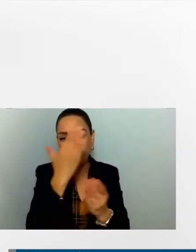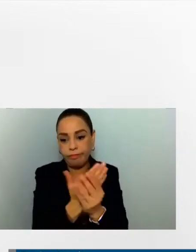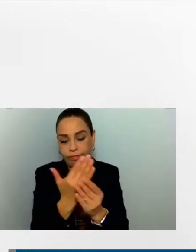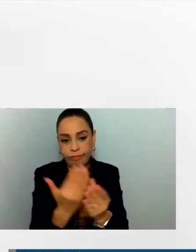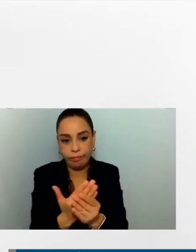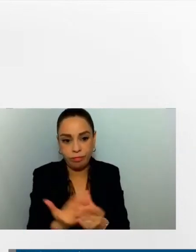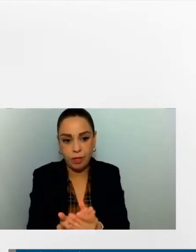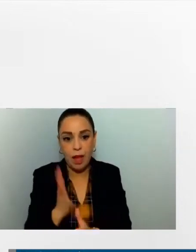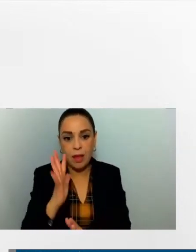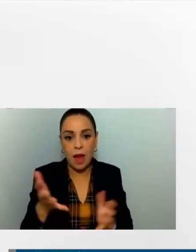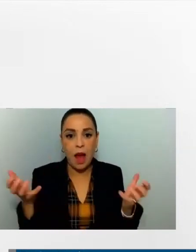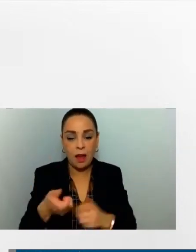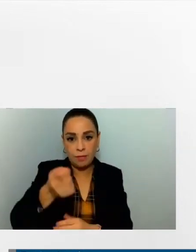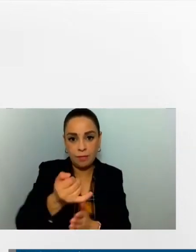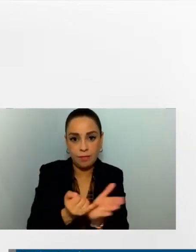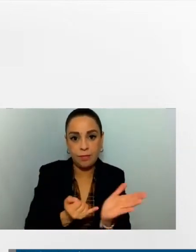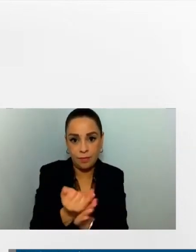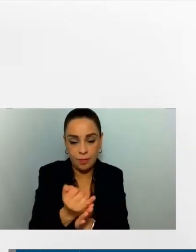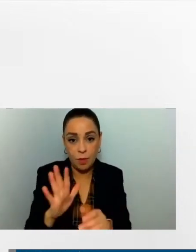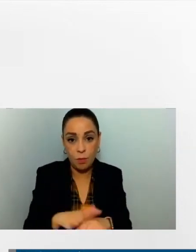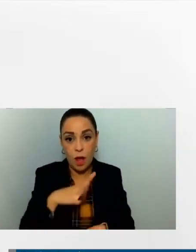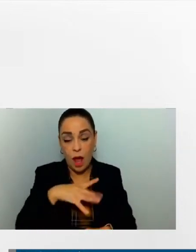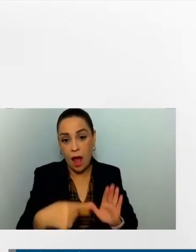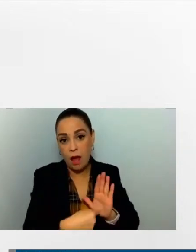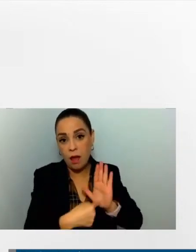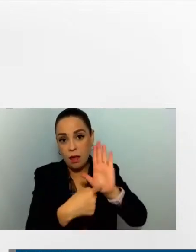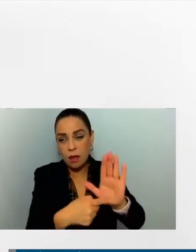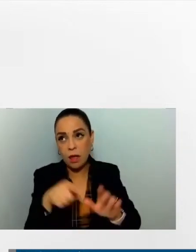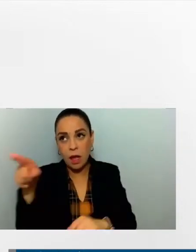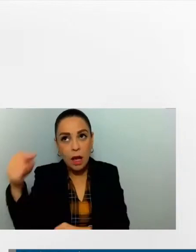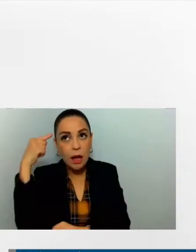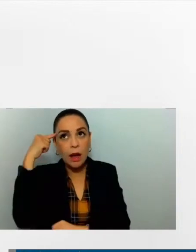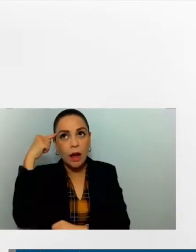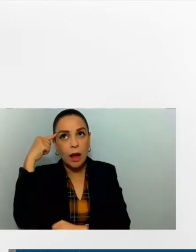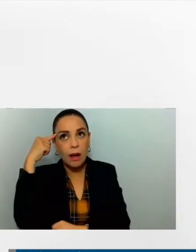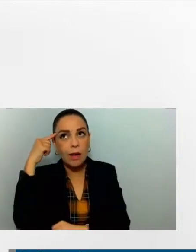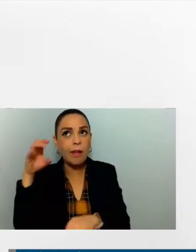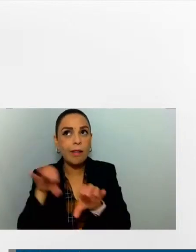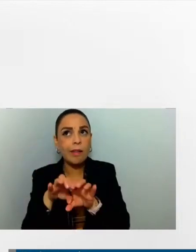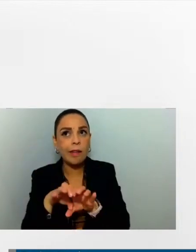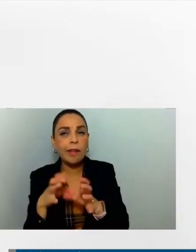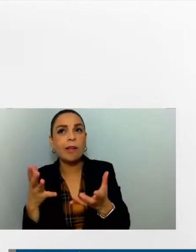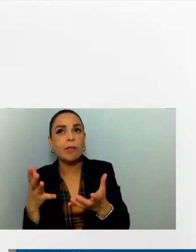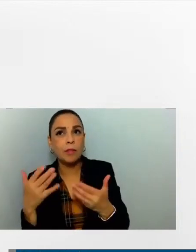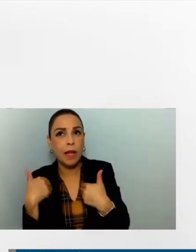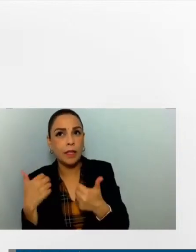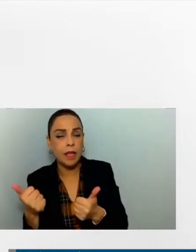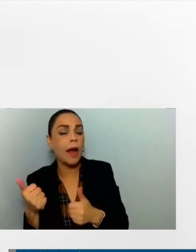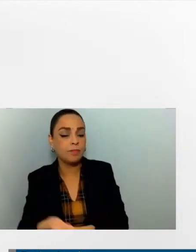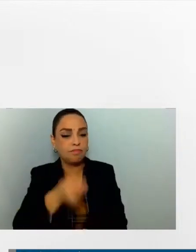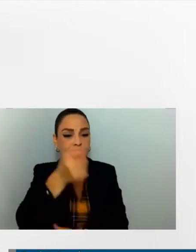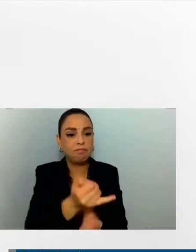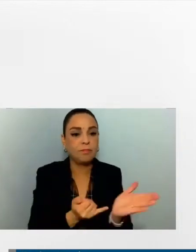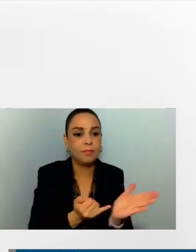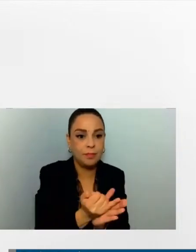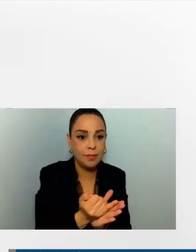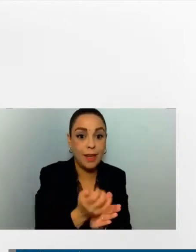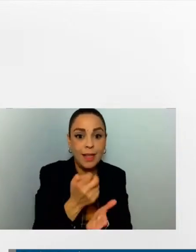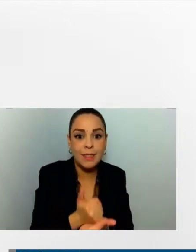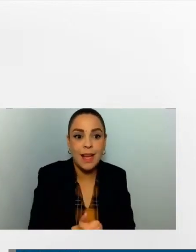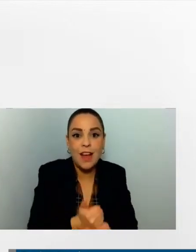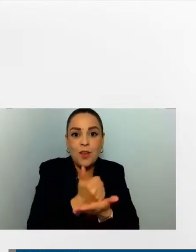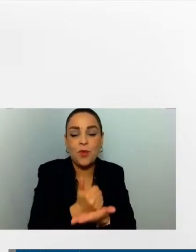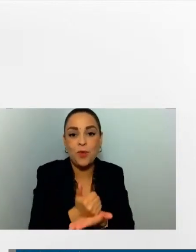jurisprudenciales. Nos presentan lógicas, nos presentan herramientas, pero eso lo podemos reflexionar desde las diferentes materias que tenemos día a